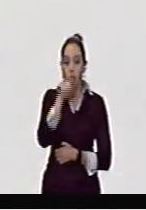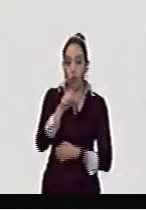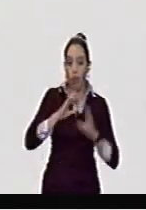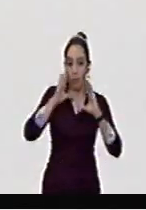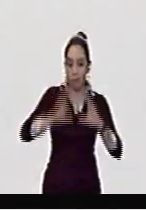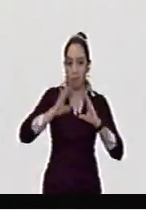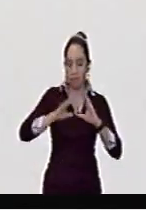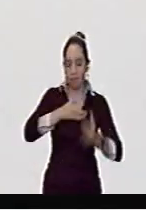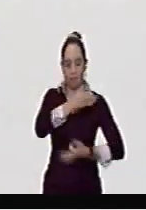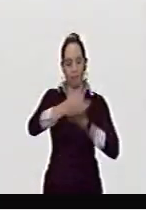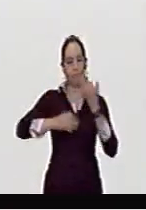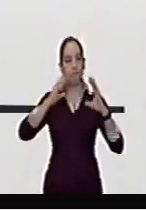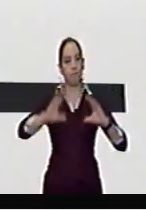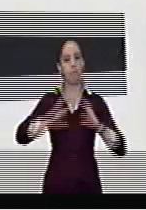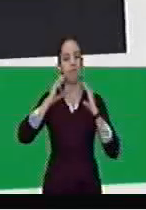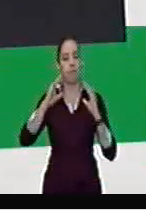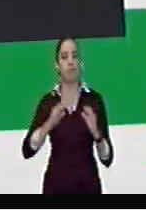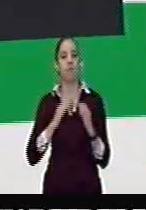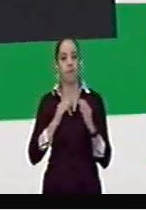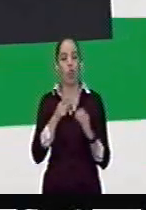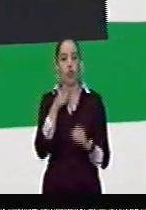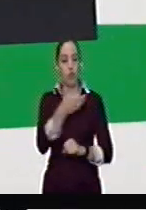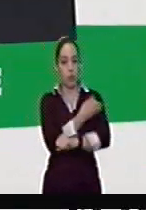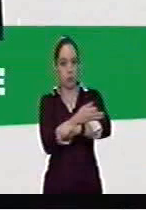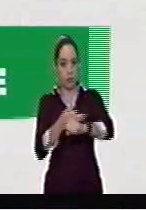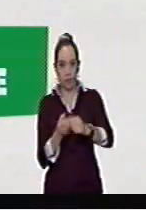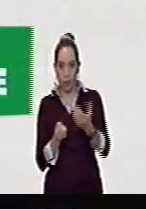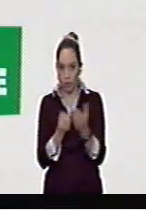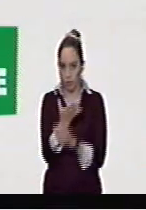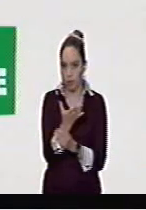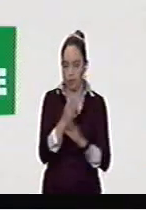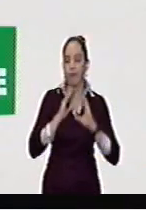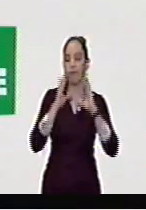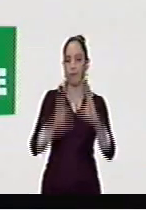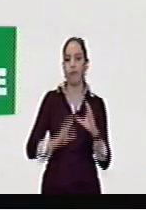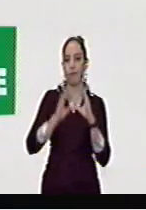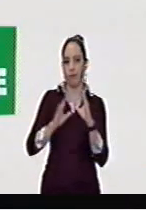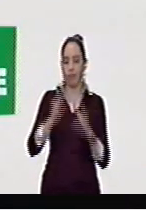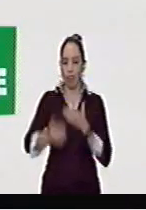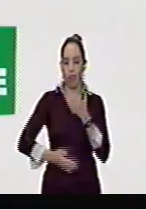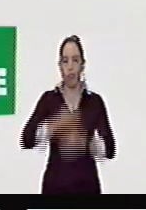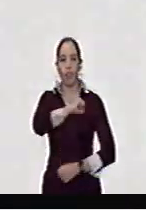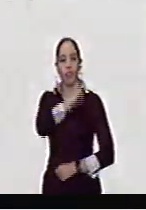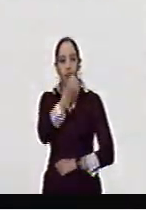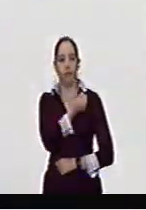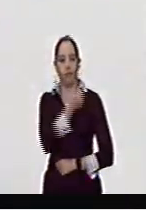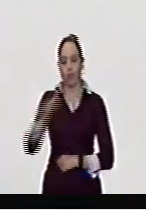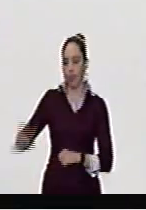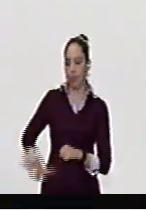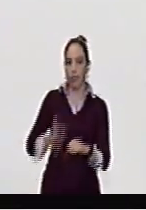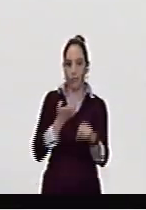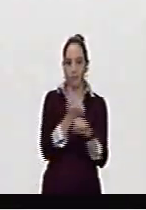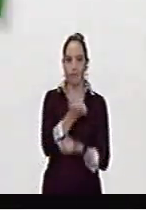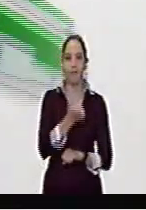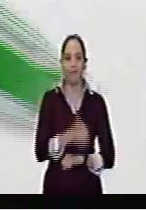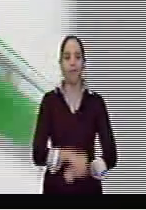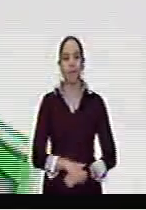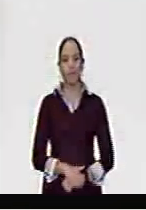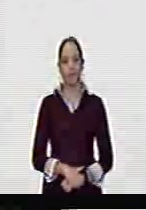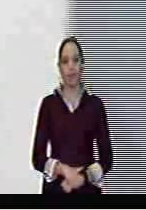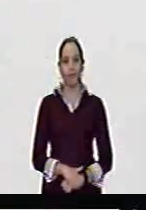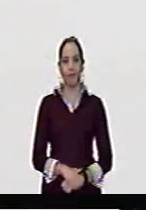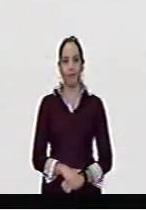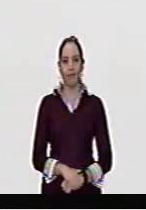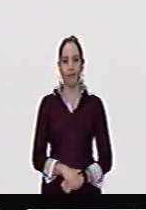800-123-8888. Si te cuidas tú, nos cuidamos todos. Por tu familia, si sales, cuídate. Servicios de Salud, Gobierno